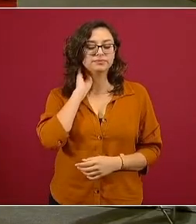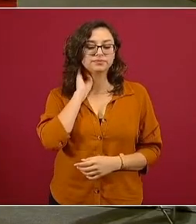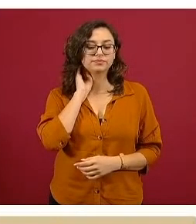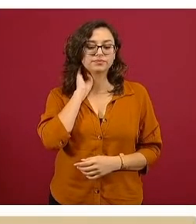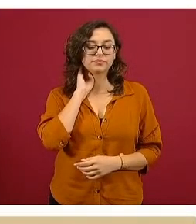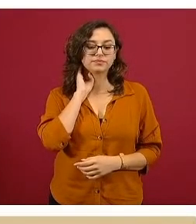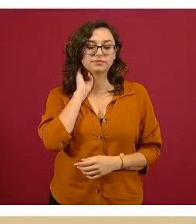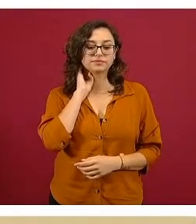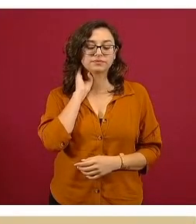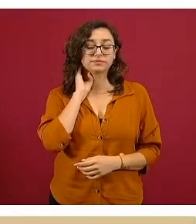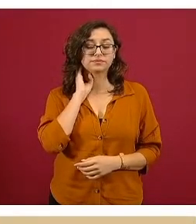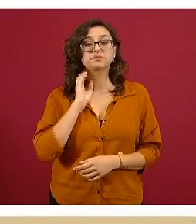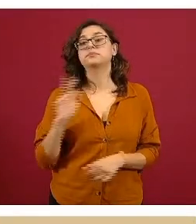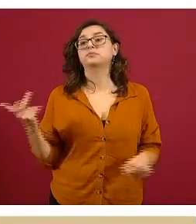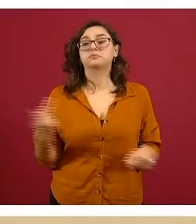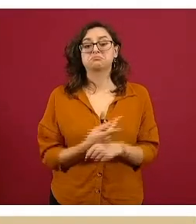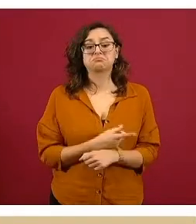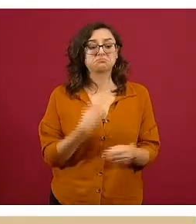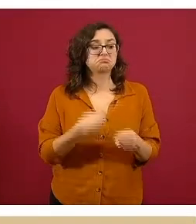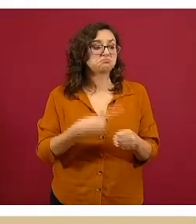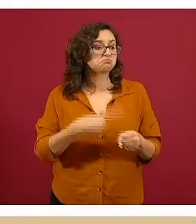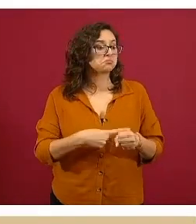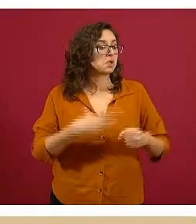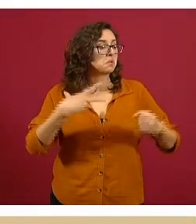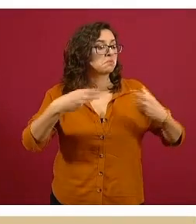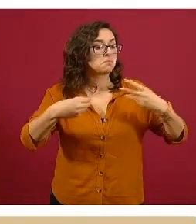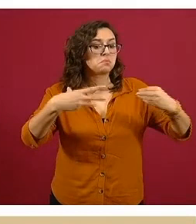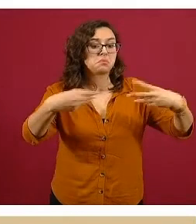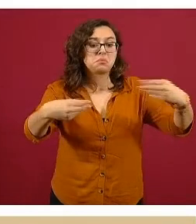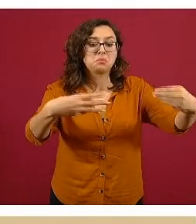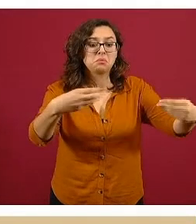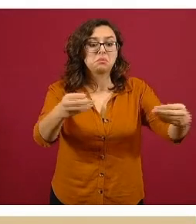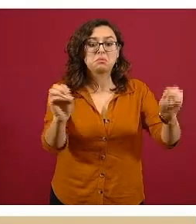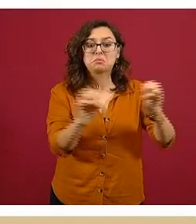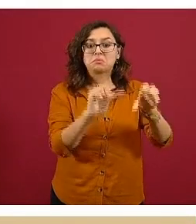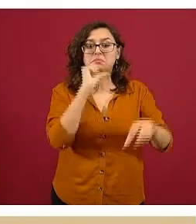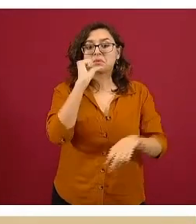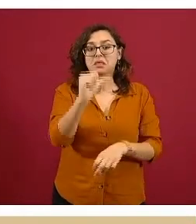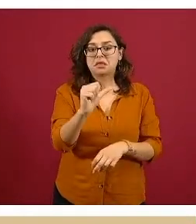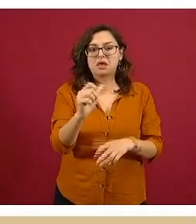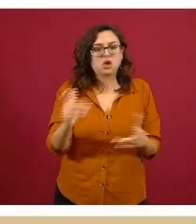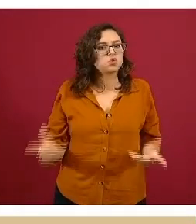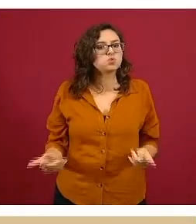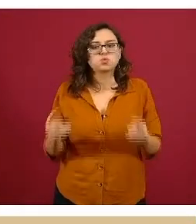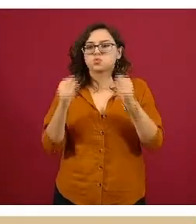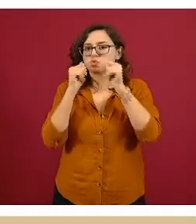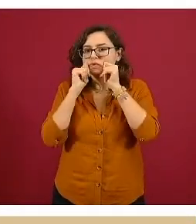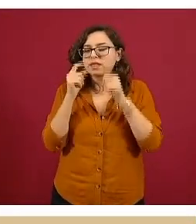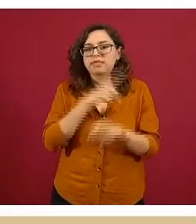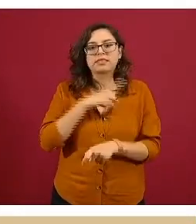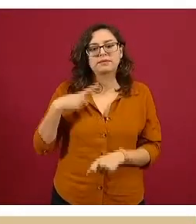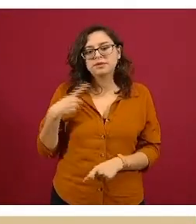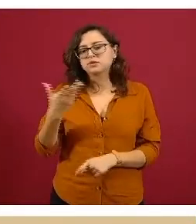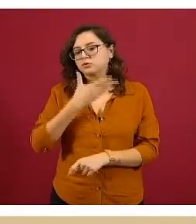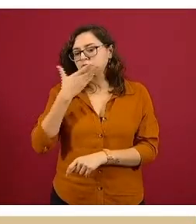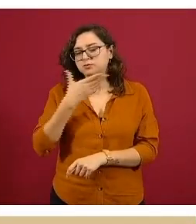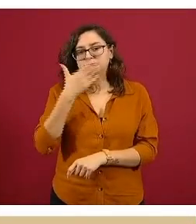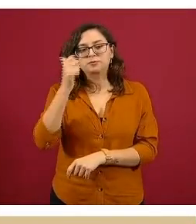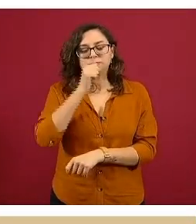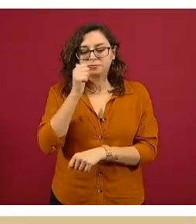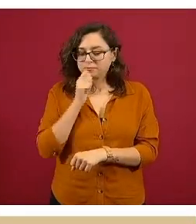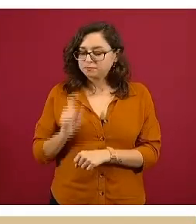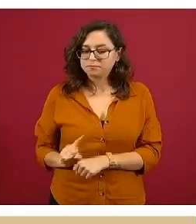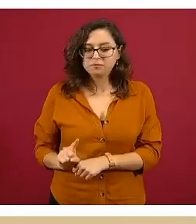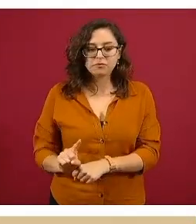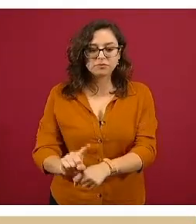decía que esta es la acción cotidiana, esto debe ser siempre. Ahora, como ya lo comentó muy bien la doctora Santa